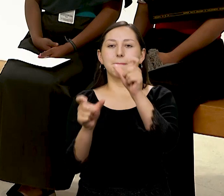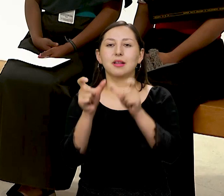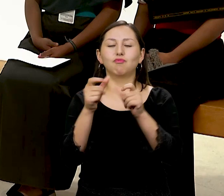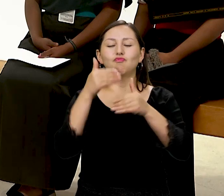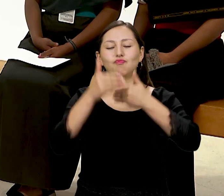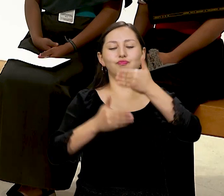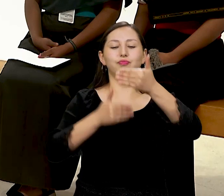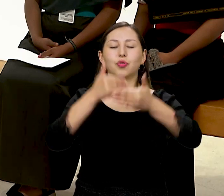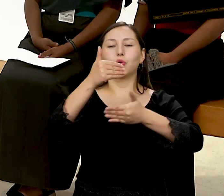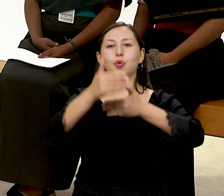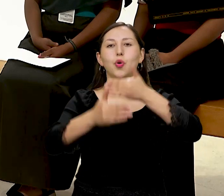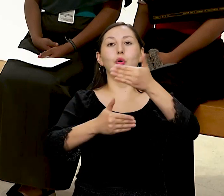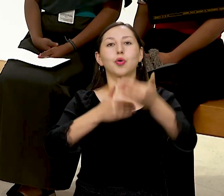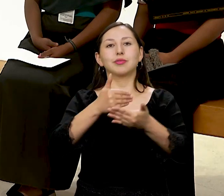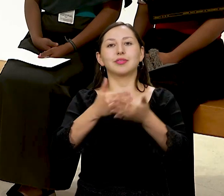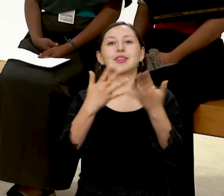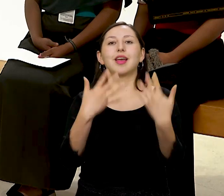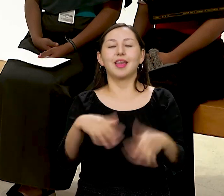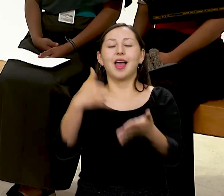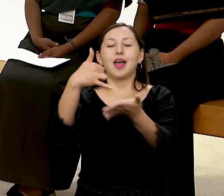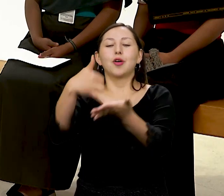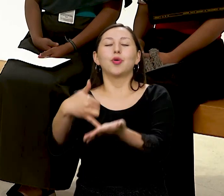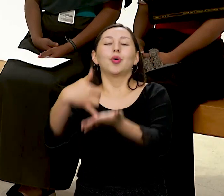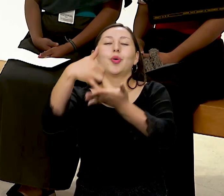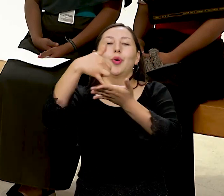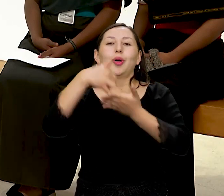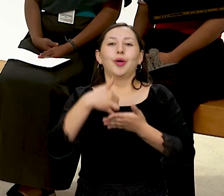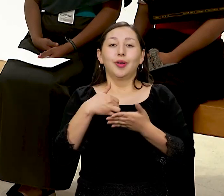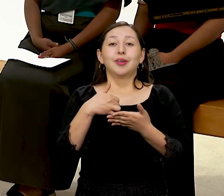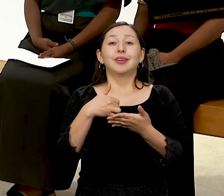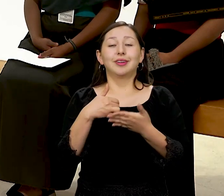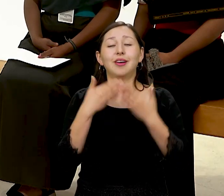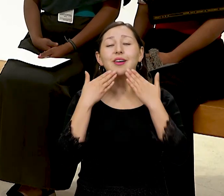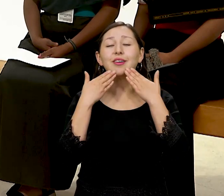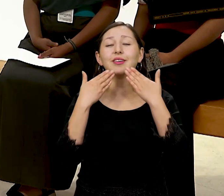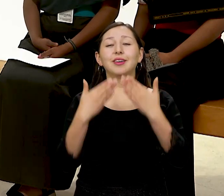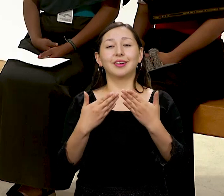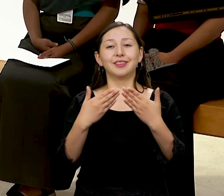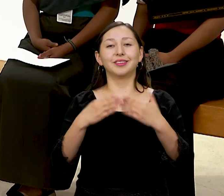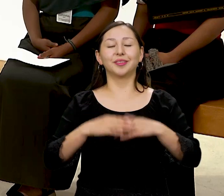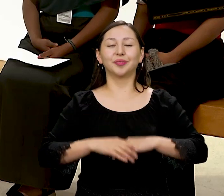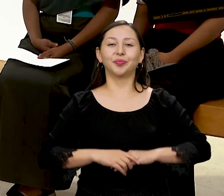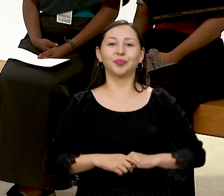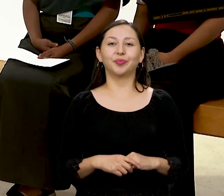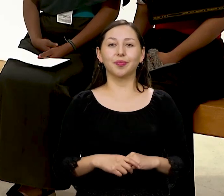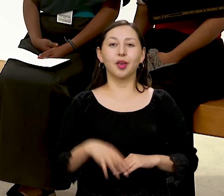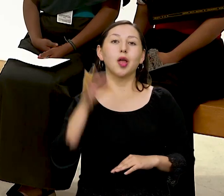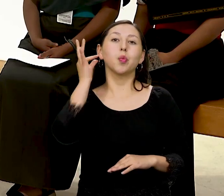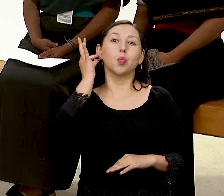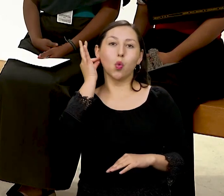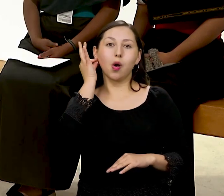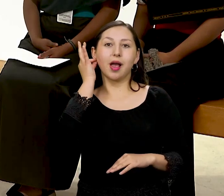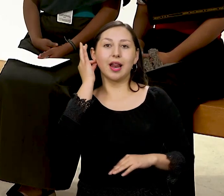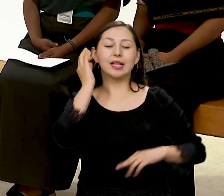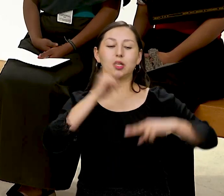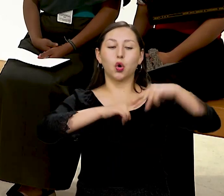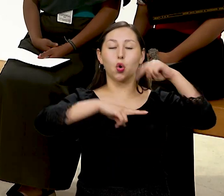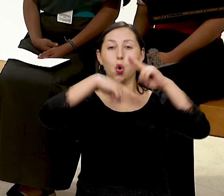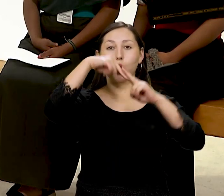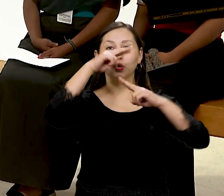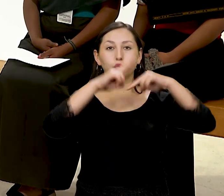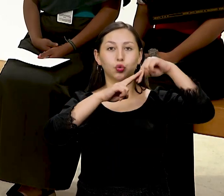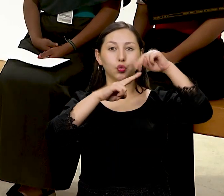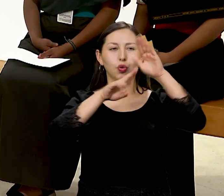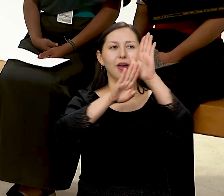Todo este proceso me llevó a ser galardonada dentro de la categoría Rising Star, Mujeres que Construyen,